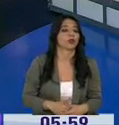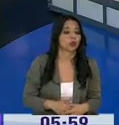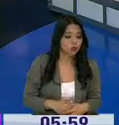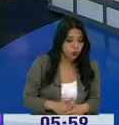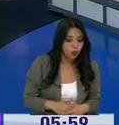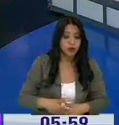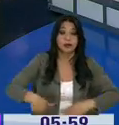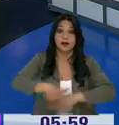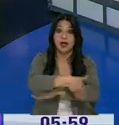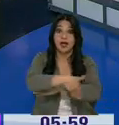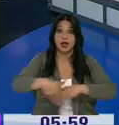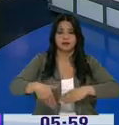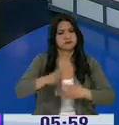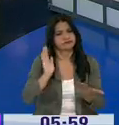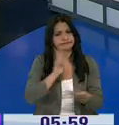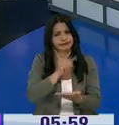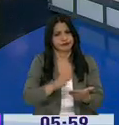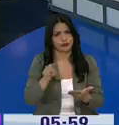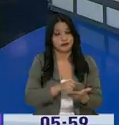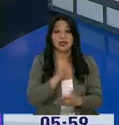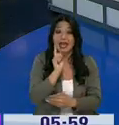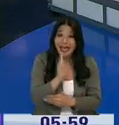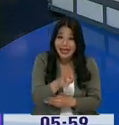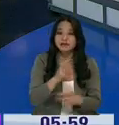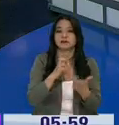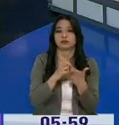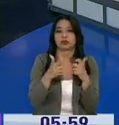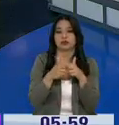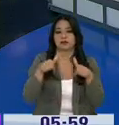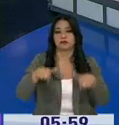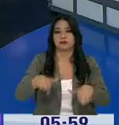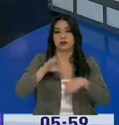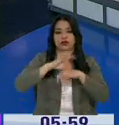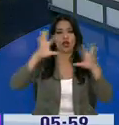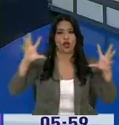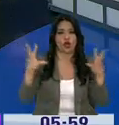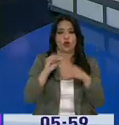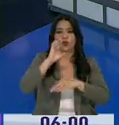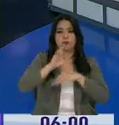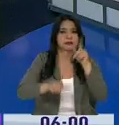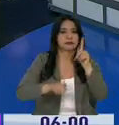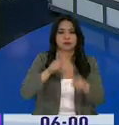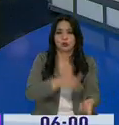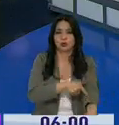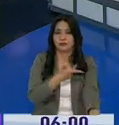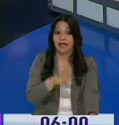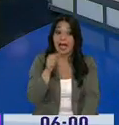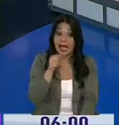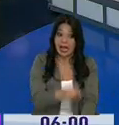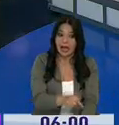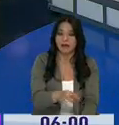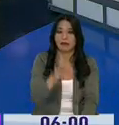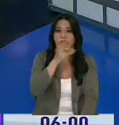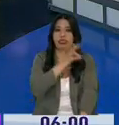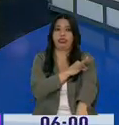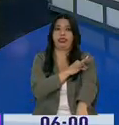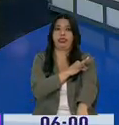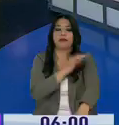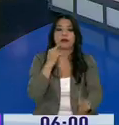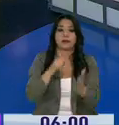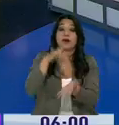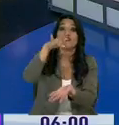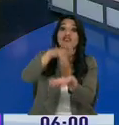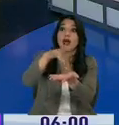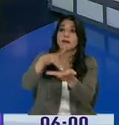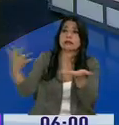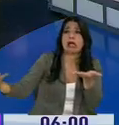pues, en la calle, que es uno de los problemas graves que tenemos en todo el Ecuador. Ahí puede venirse el contagio. No vaya a la farmacia y arrase con el